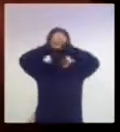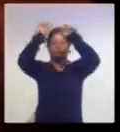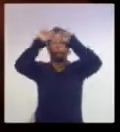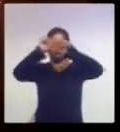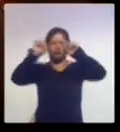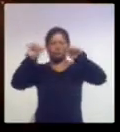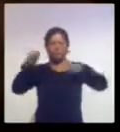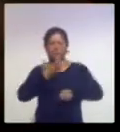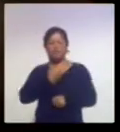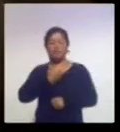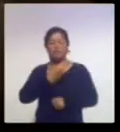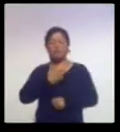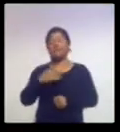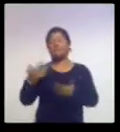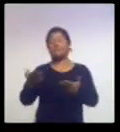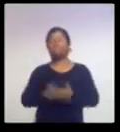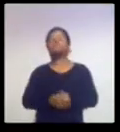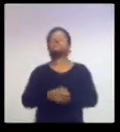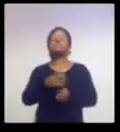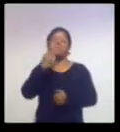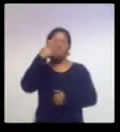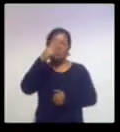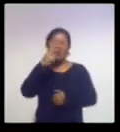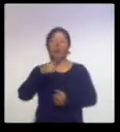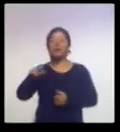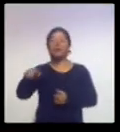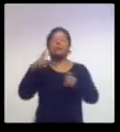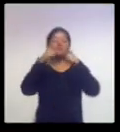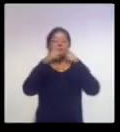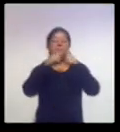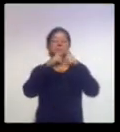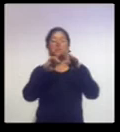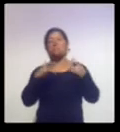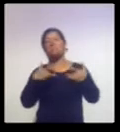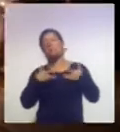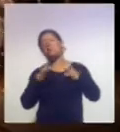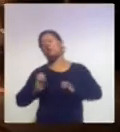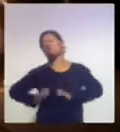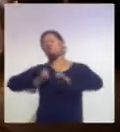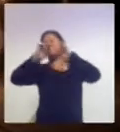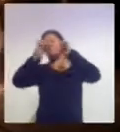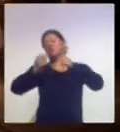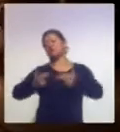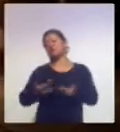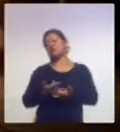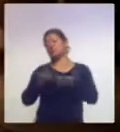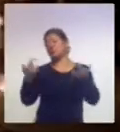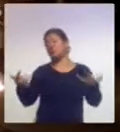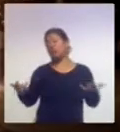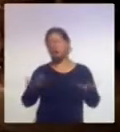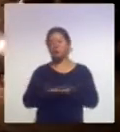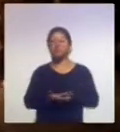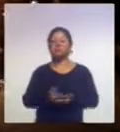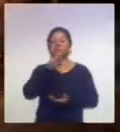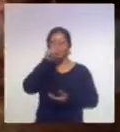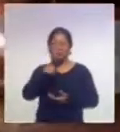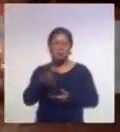públicas. Esto permitirá también no afectar la estructura de iglesias y edificios históricos. Para Hora Noticias, Lorena